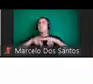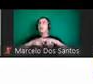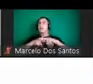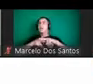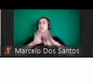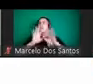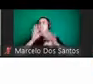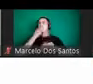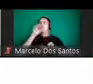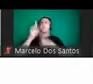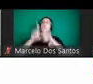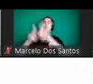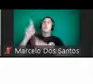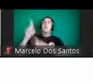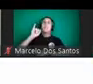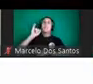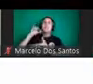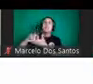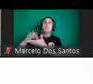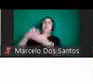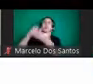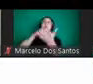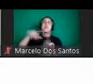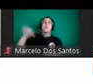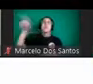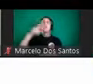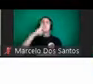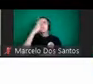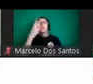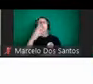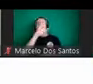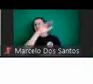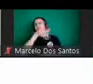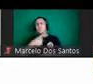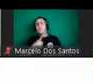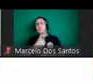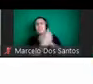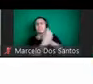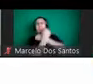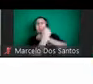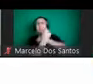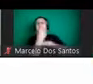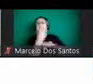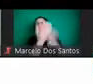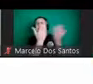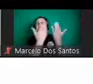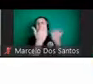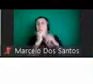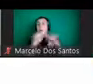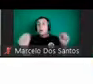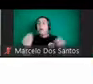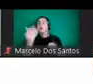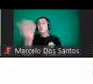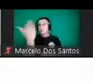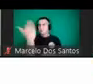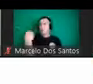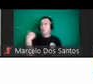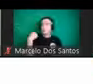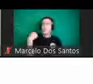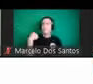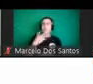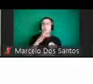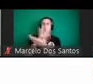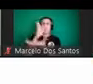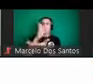así de sensibilización, virtuales, gratuitos, así que se pueden comunicar con nosotros para organizar eso